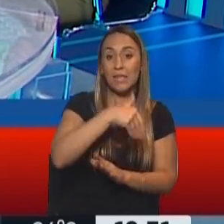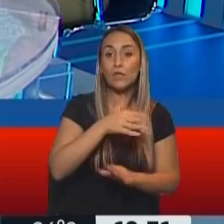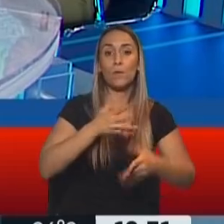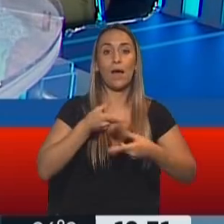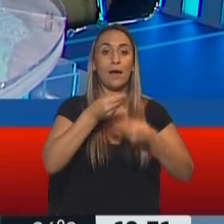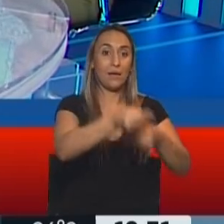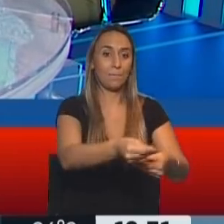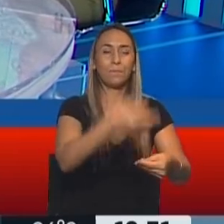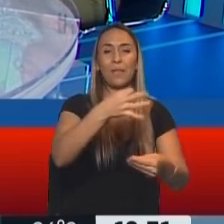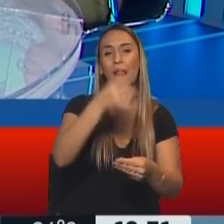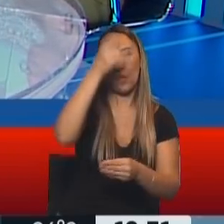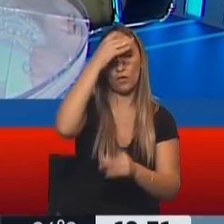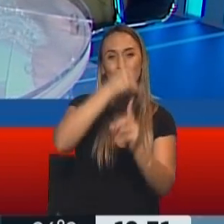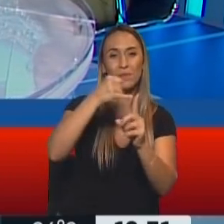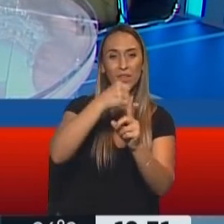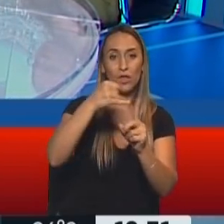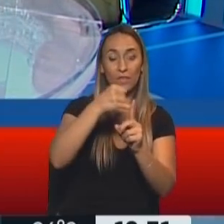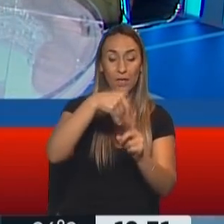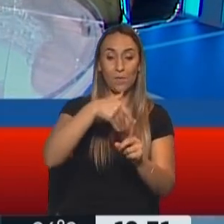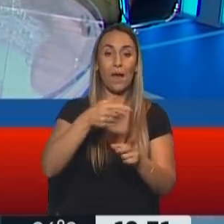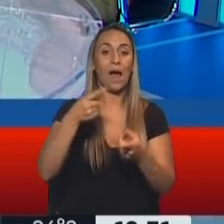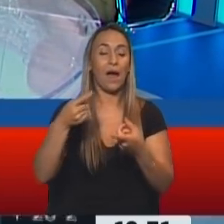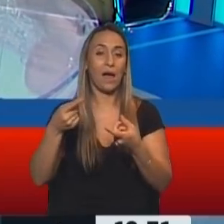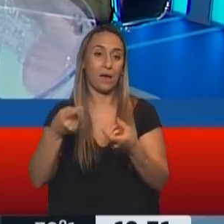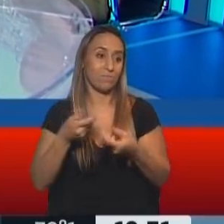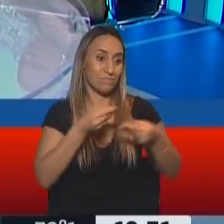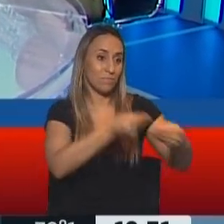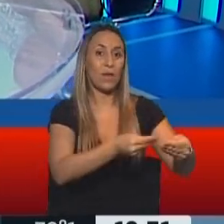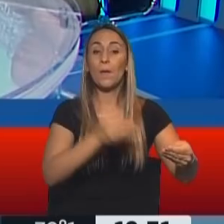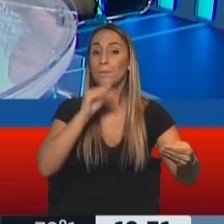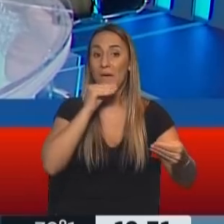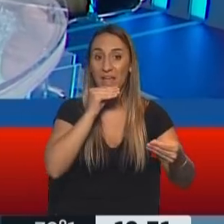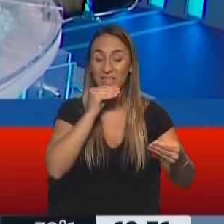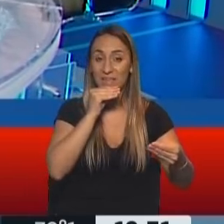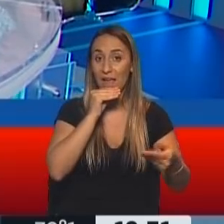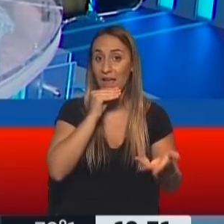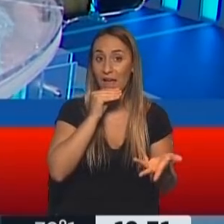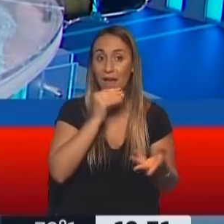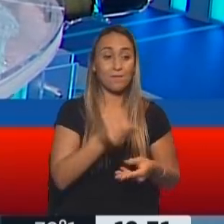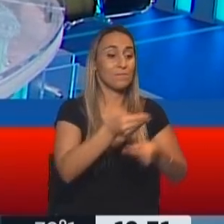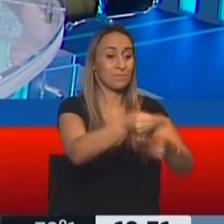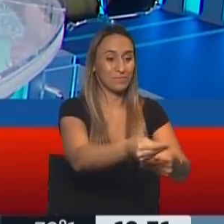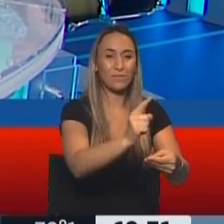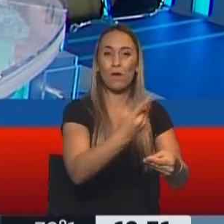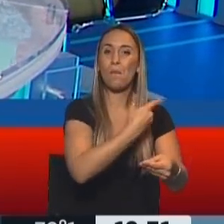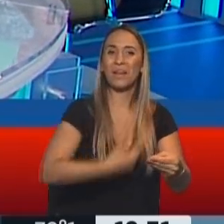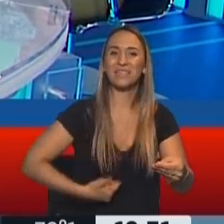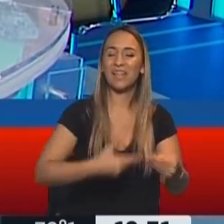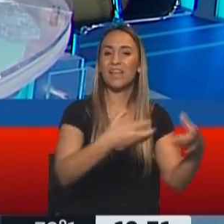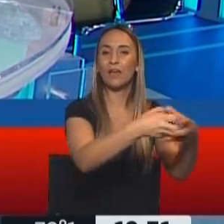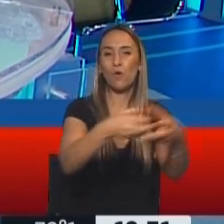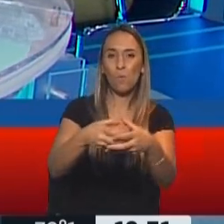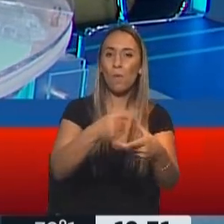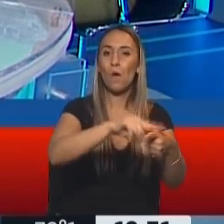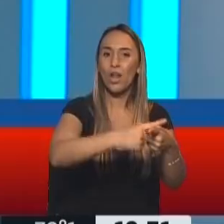12 del mediodía, cuando iba a ser esta reunión, ya iba a estar el acuerdo, que Sergio Massa se lo iba a dar a los presidentes de los bloques, pero todavía